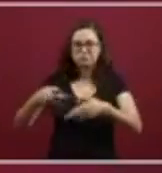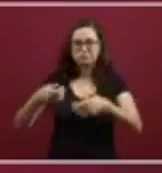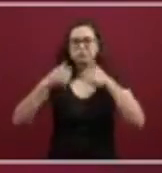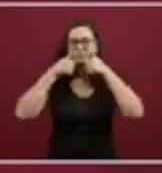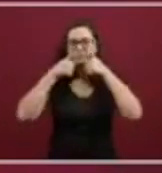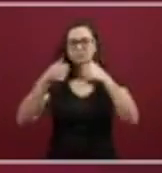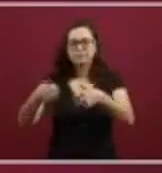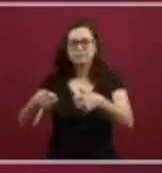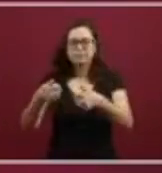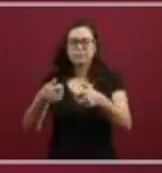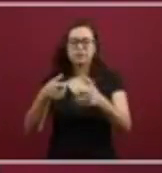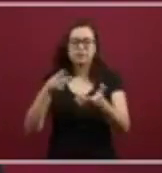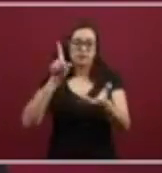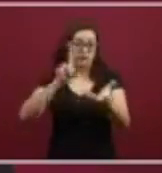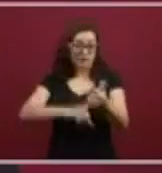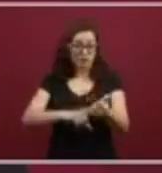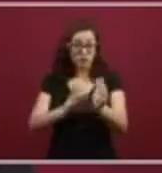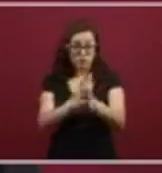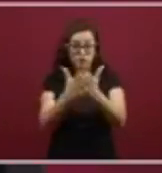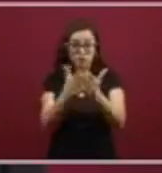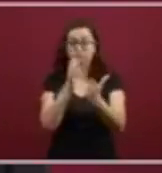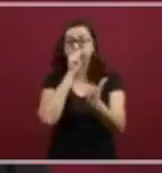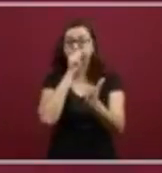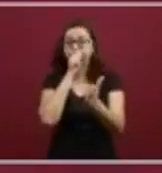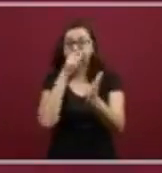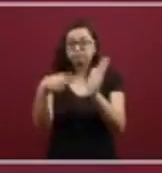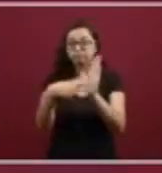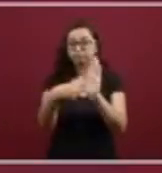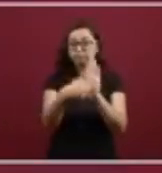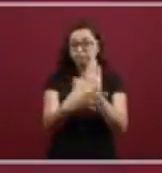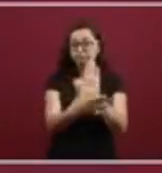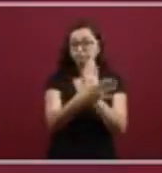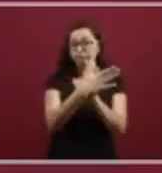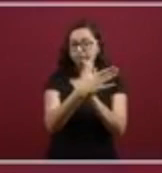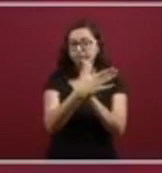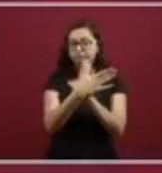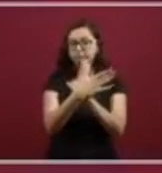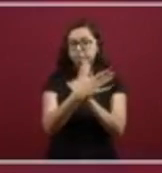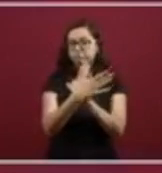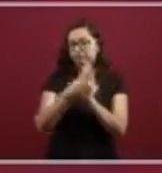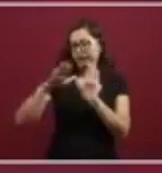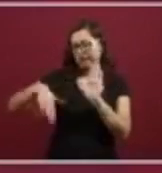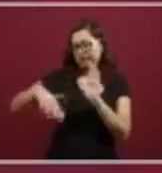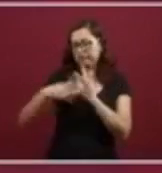y que los contenidos, como lo ha expresado Esteban,